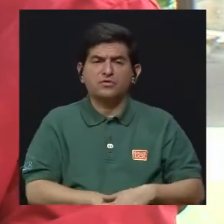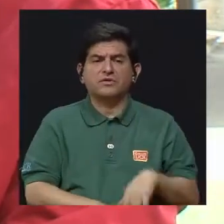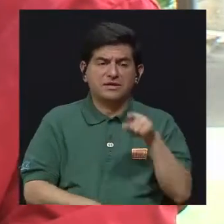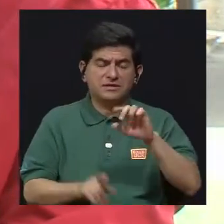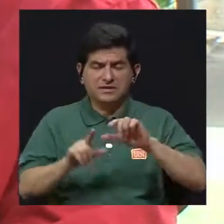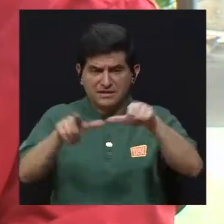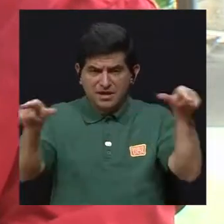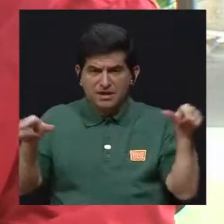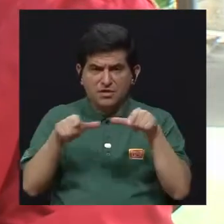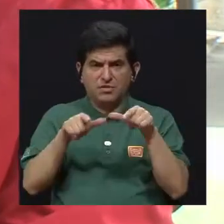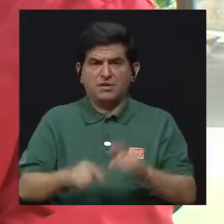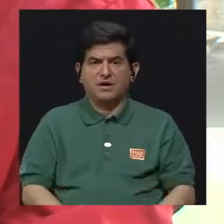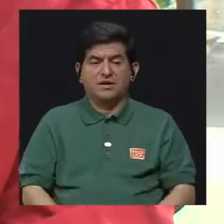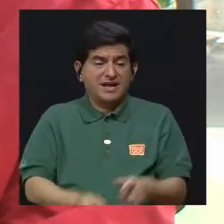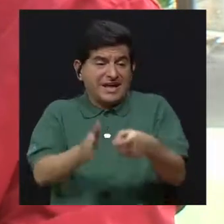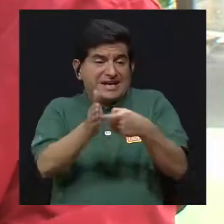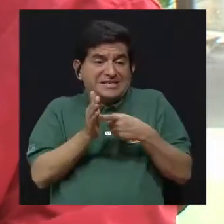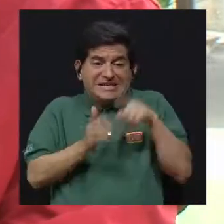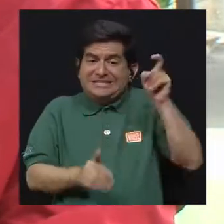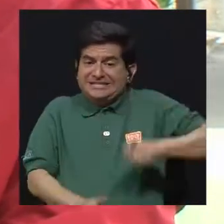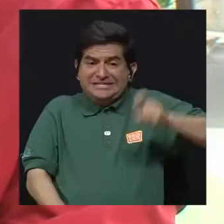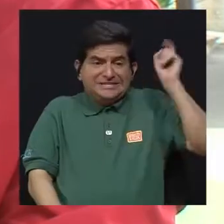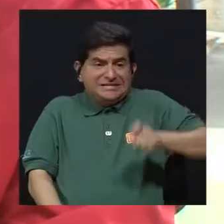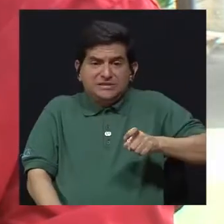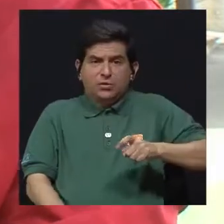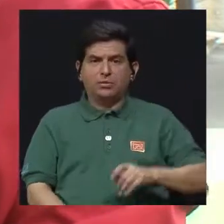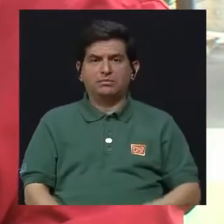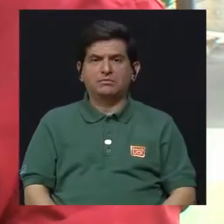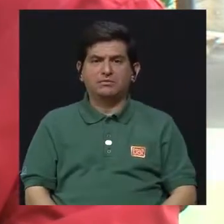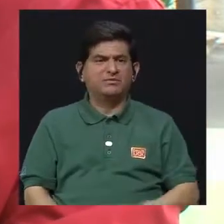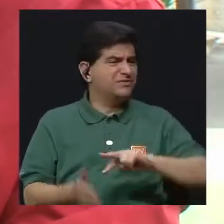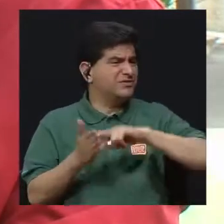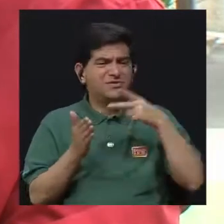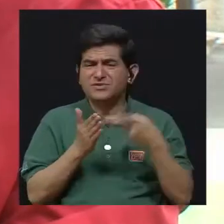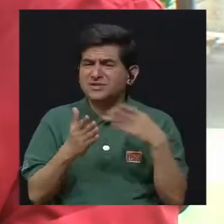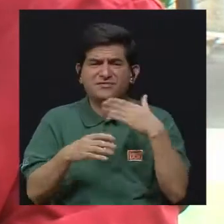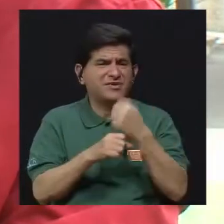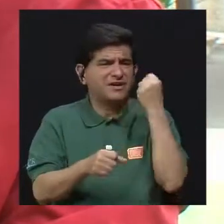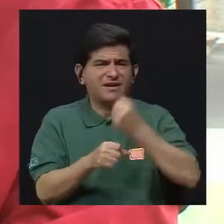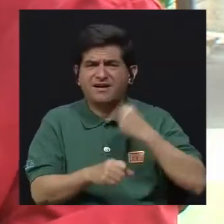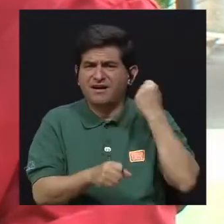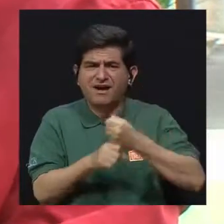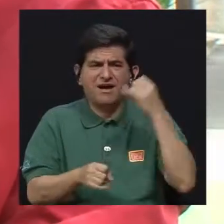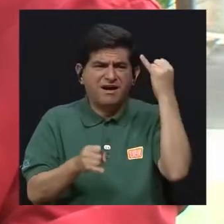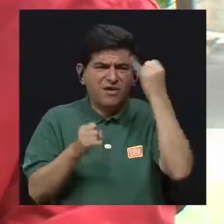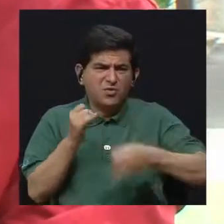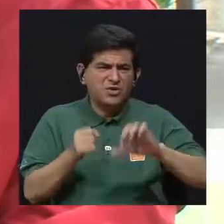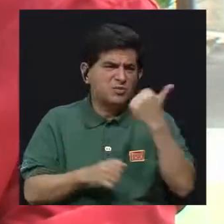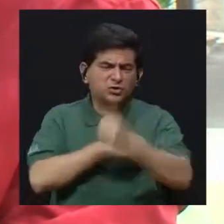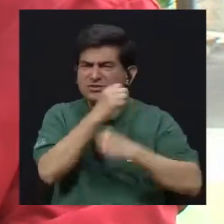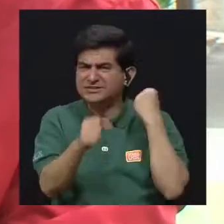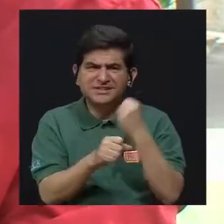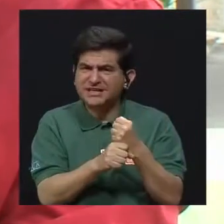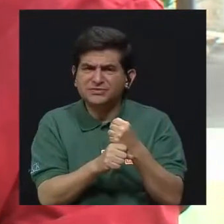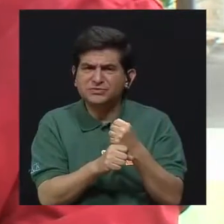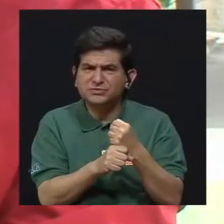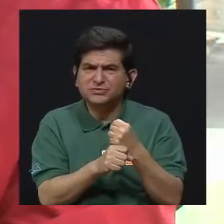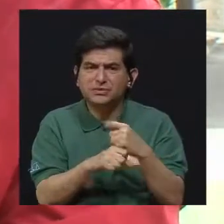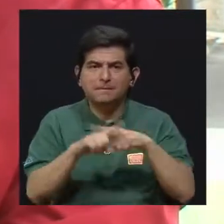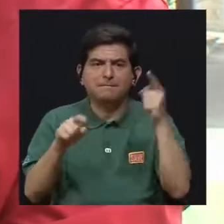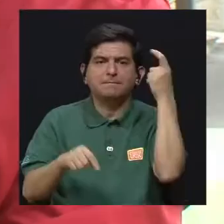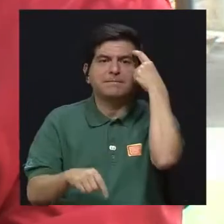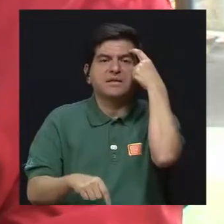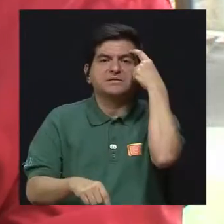planificación territorial. Es un requisito indispensable. Y no es que no se haya hecho esfuerzos en los últimos, sobre todo, 10 años.